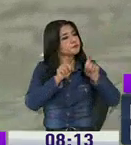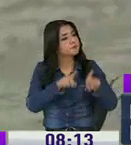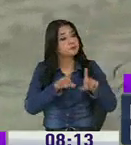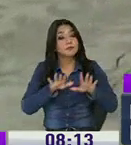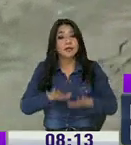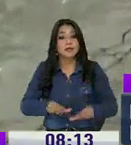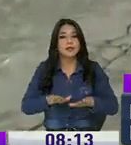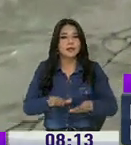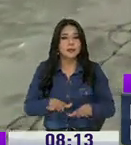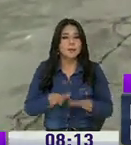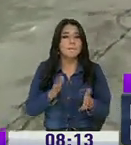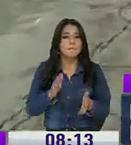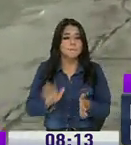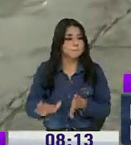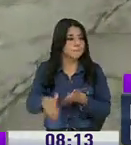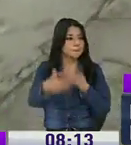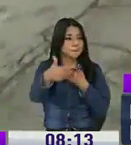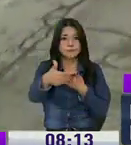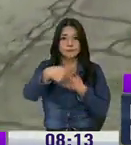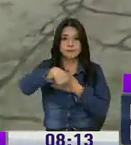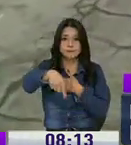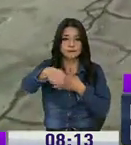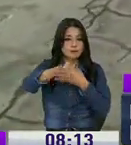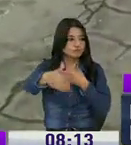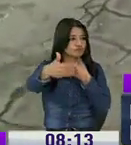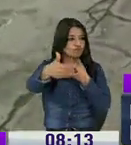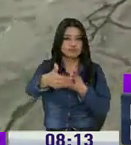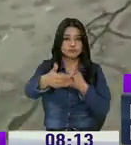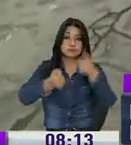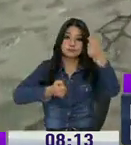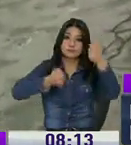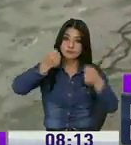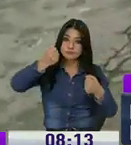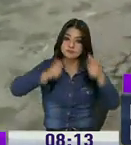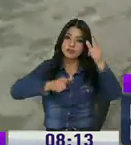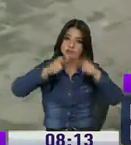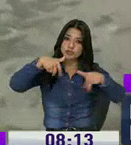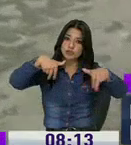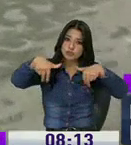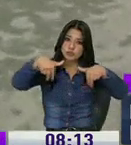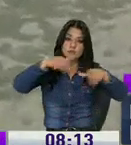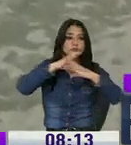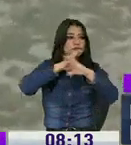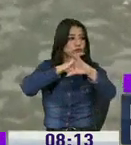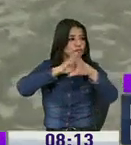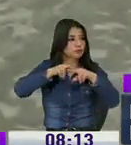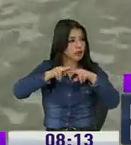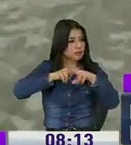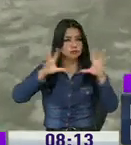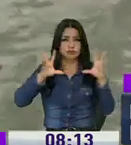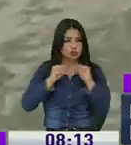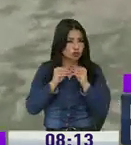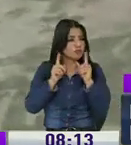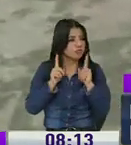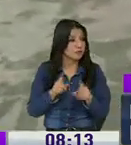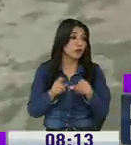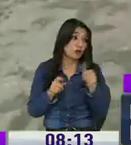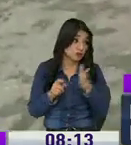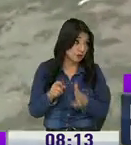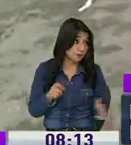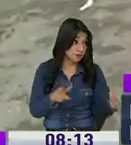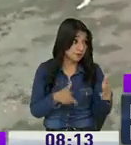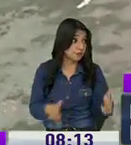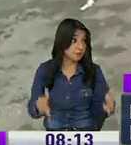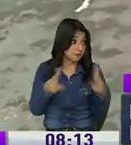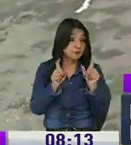se está restringido el paso. Los conductores, los usuarios, transporte público, taxis, privado, deben tomar